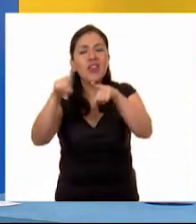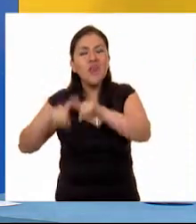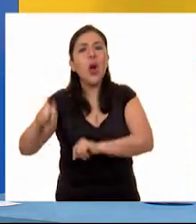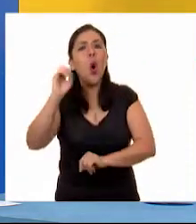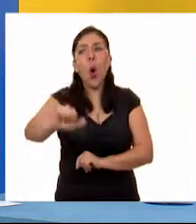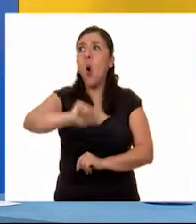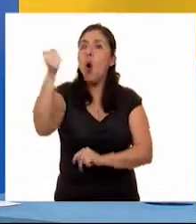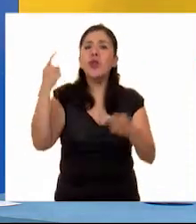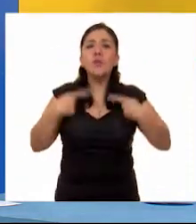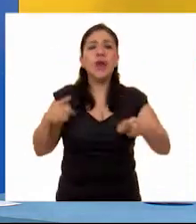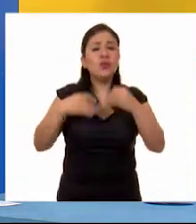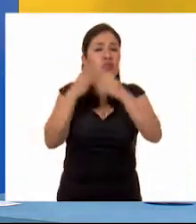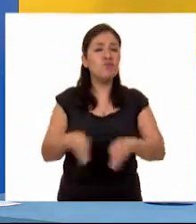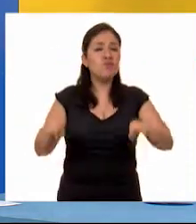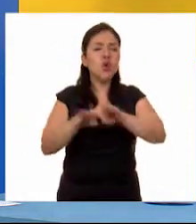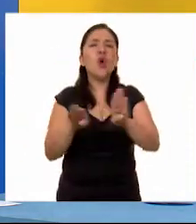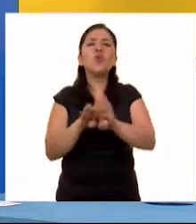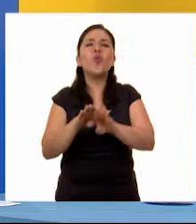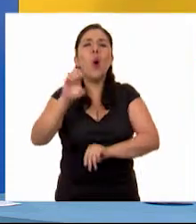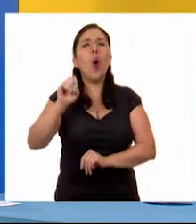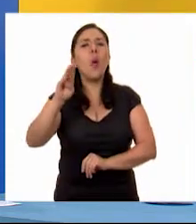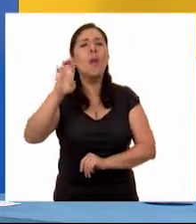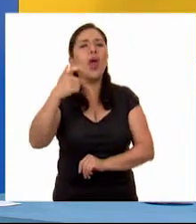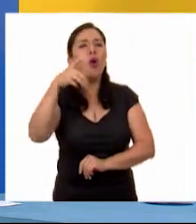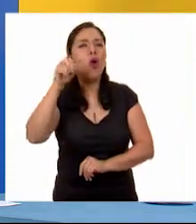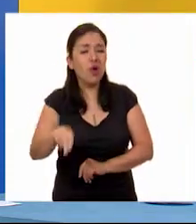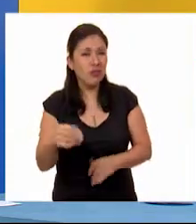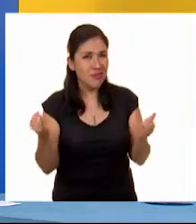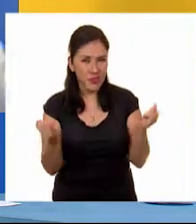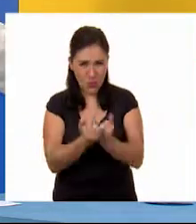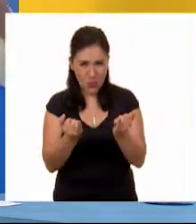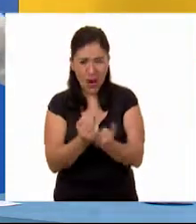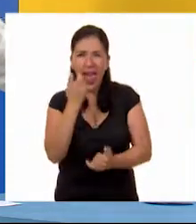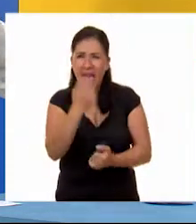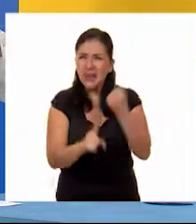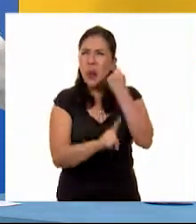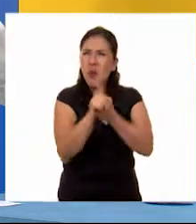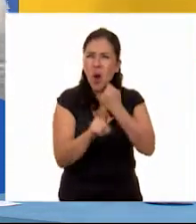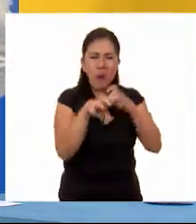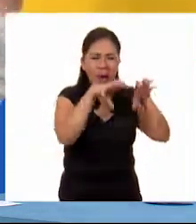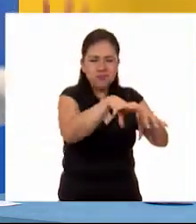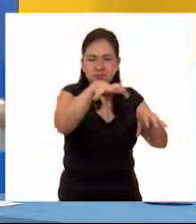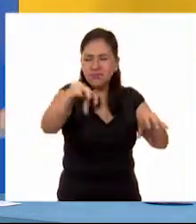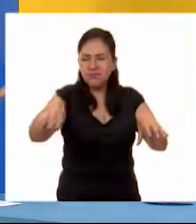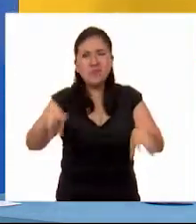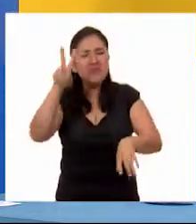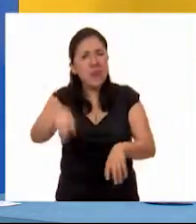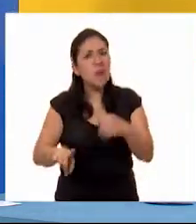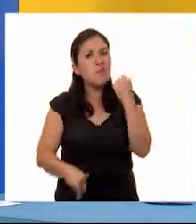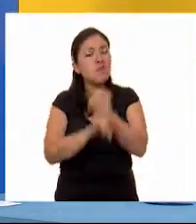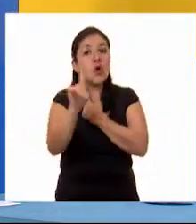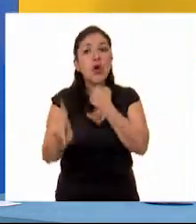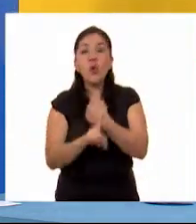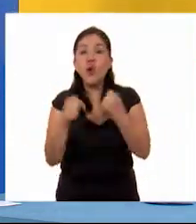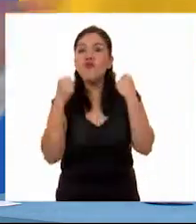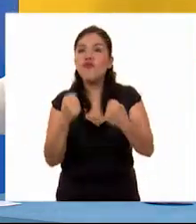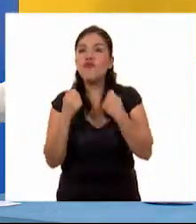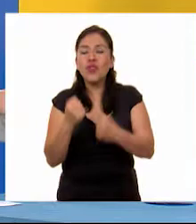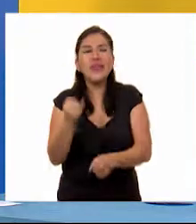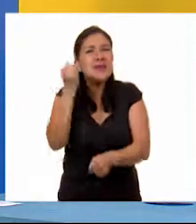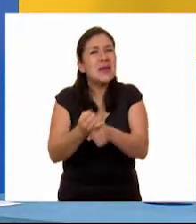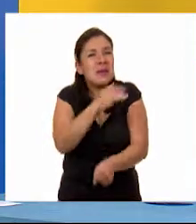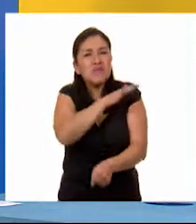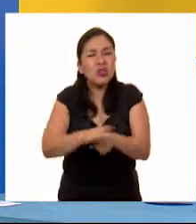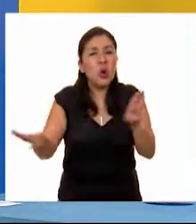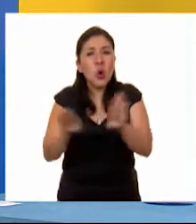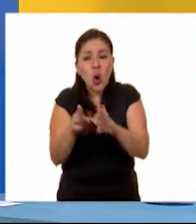caudillos importantes de esa época como Álvaro Obregón. Estos conflictos entre facciones eran tan grandes que fue casi imposible